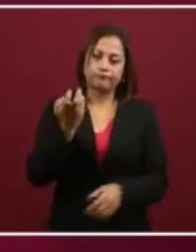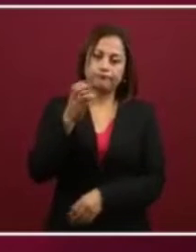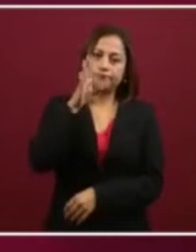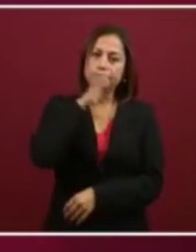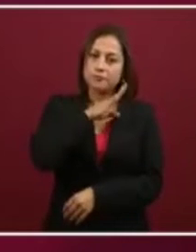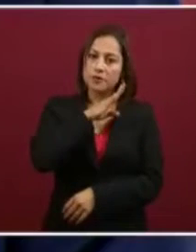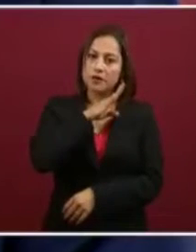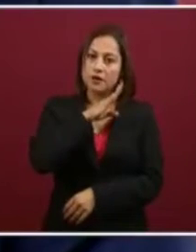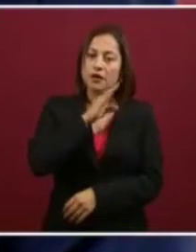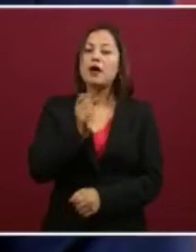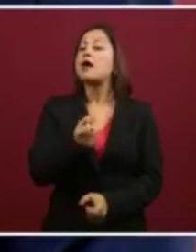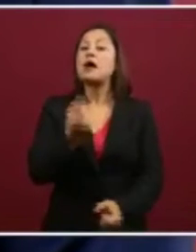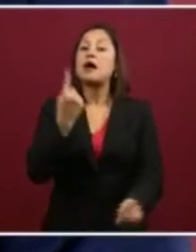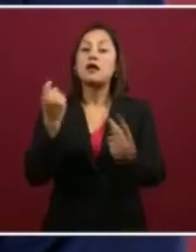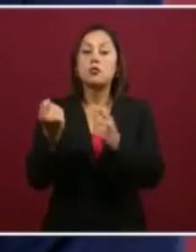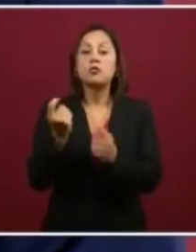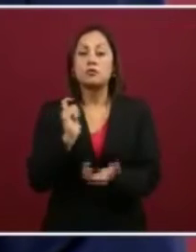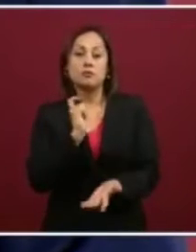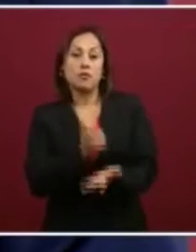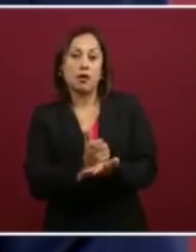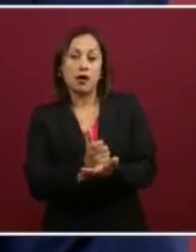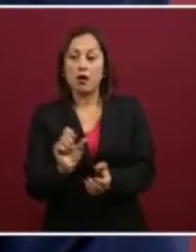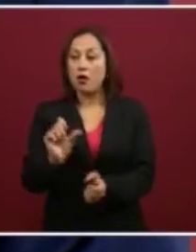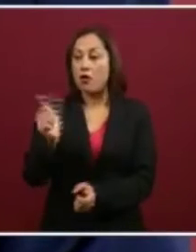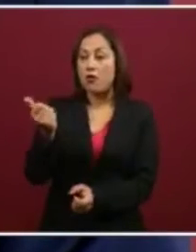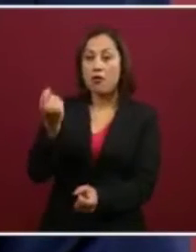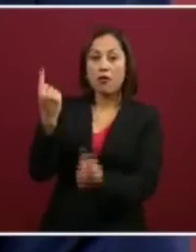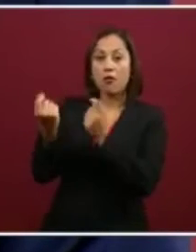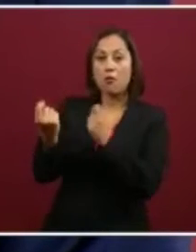unos paguen y otros no,